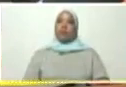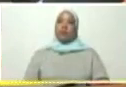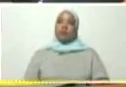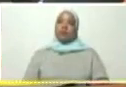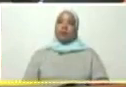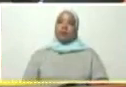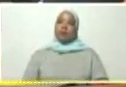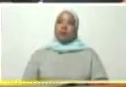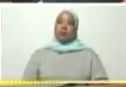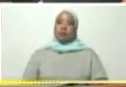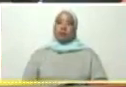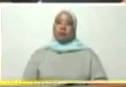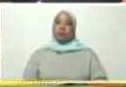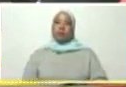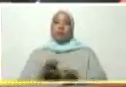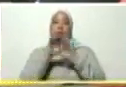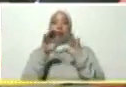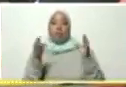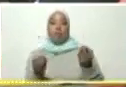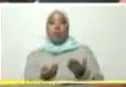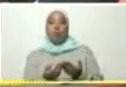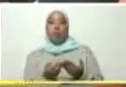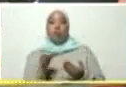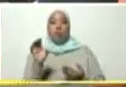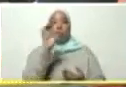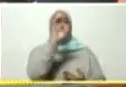el mundo está pendiente en aún